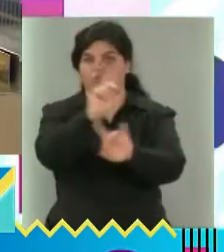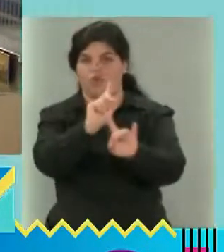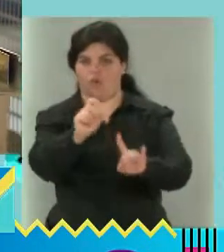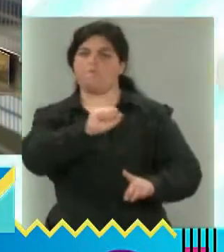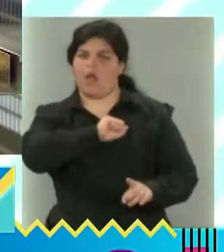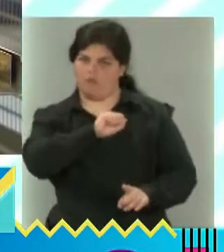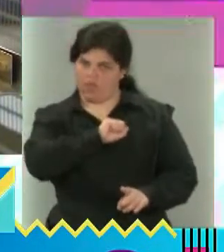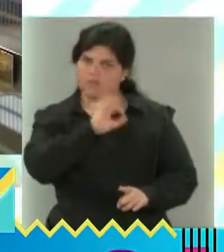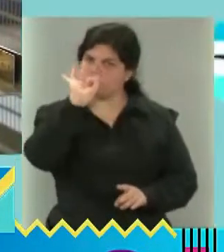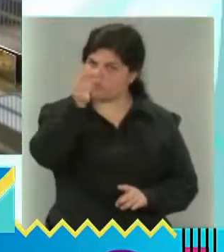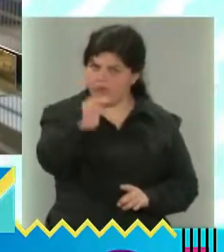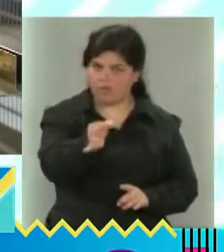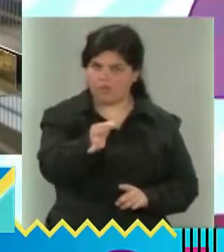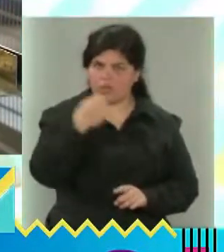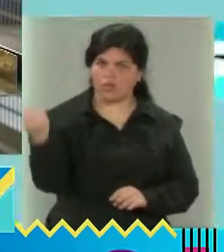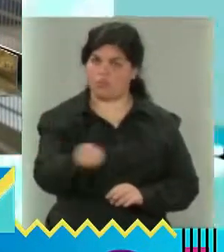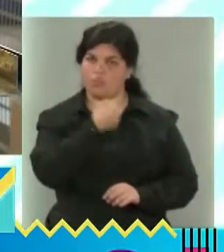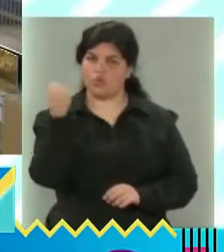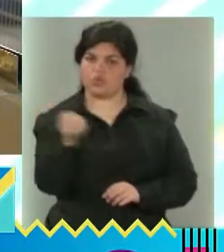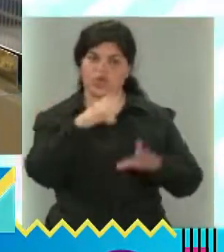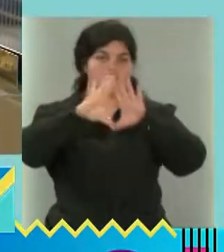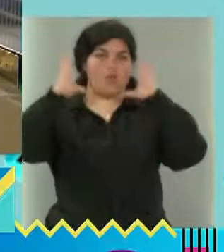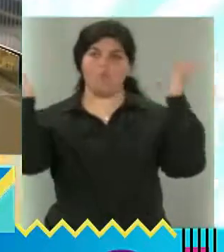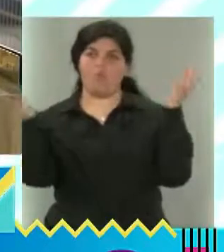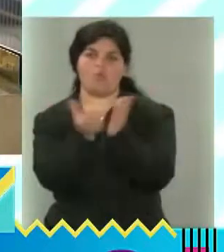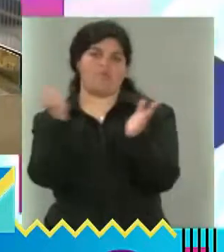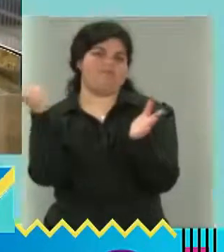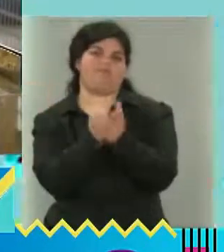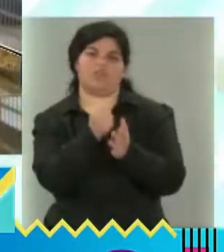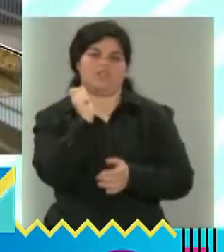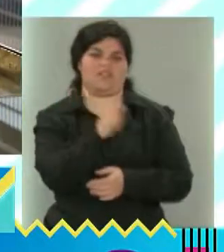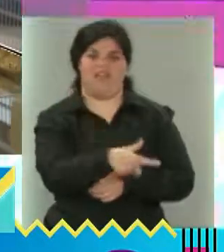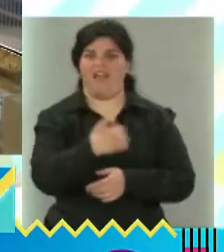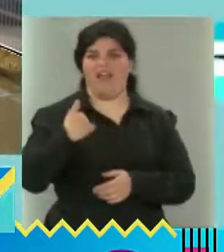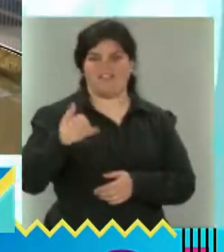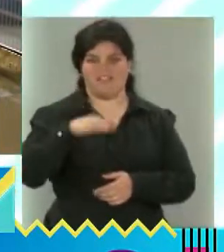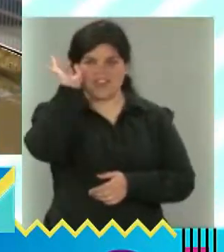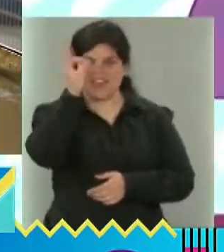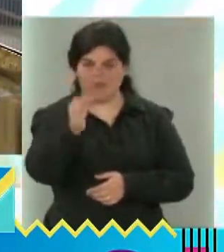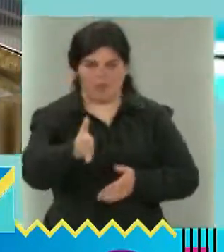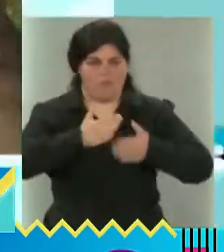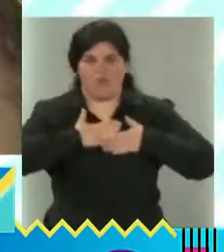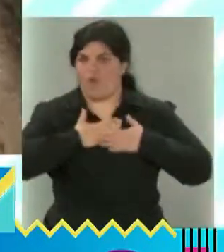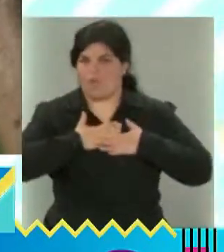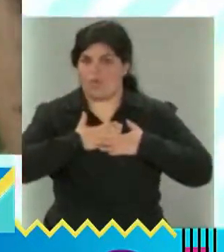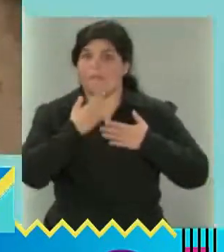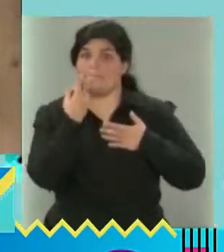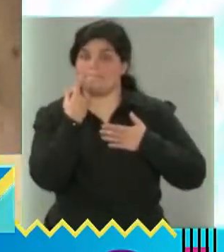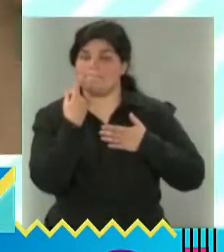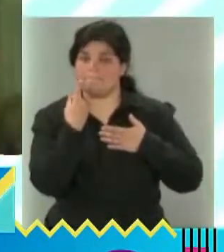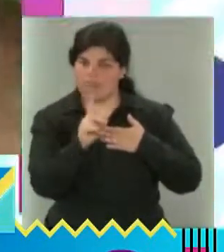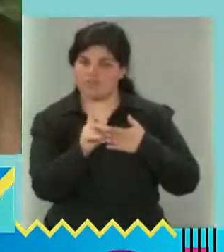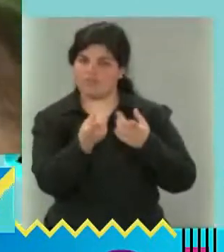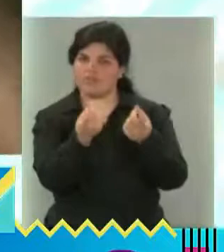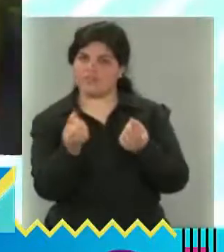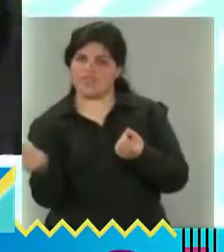Malbec hoy día en el mundo es símbolo de la Argentina y nos ha dado todo ese prestigio, y hay que irlo acompañando